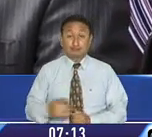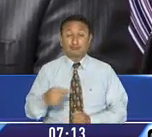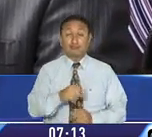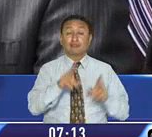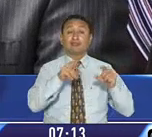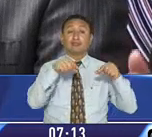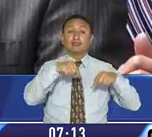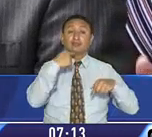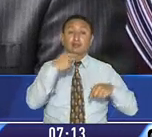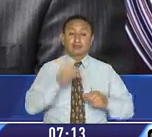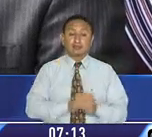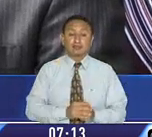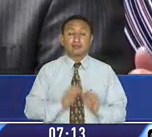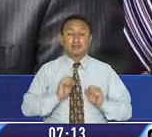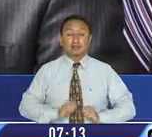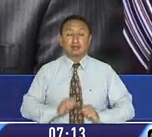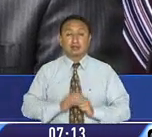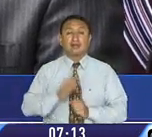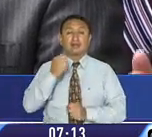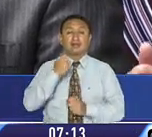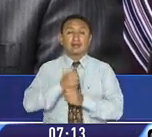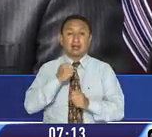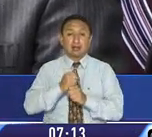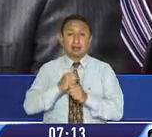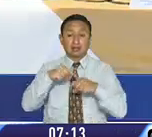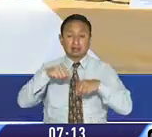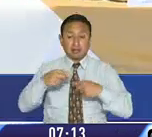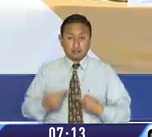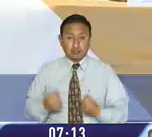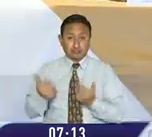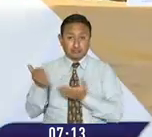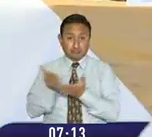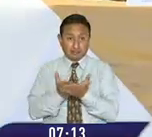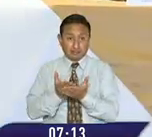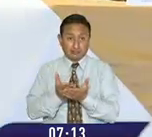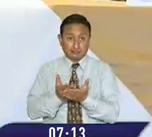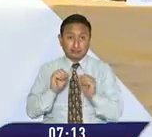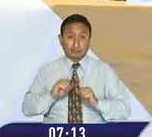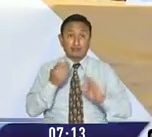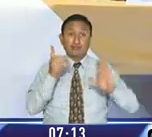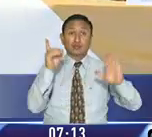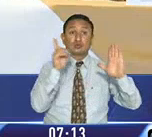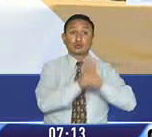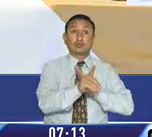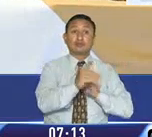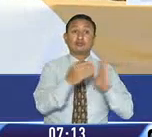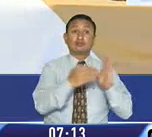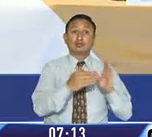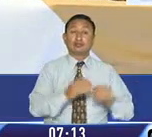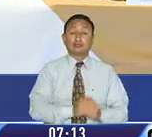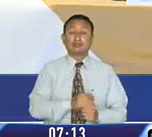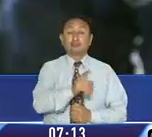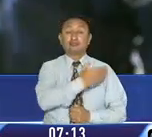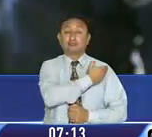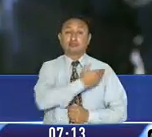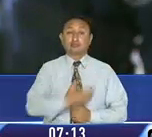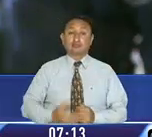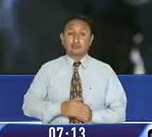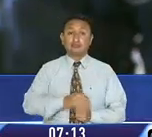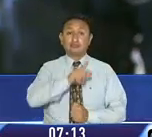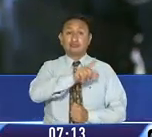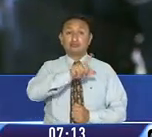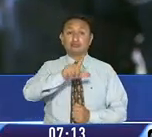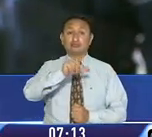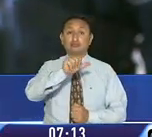conoce como peculado de trabajo y servicio. Ante esta denuncia presentada en su contra, la presidenta de la Asamblea